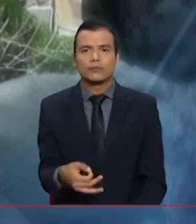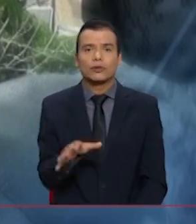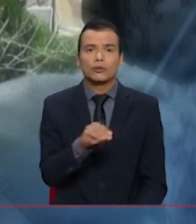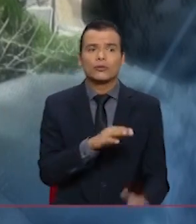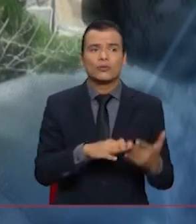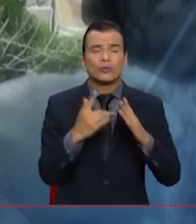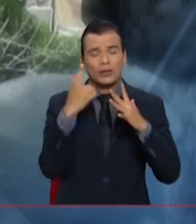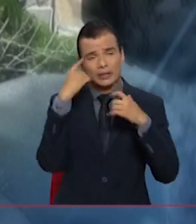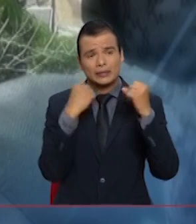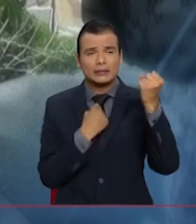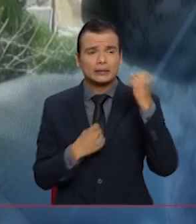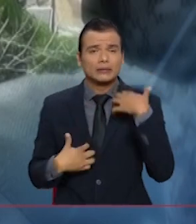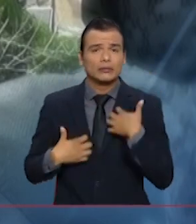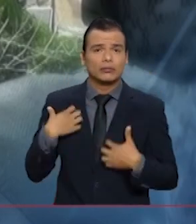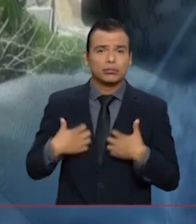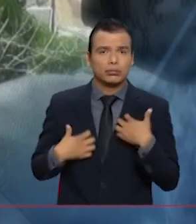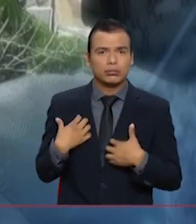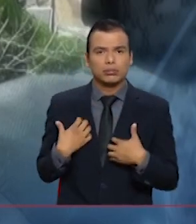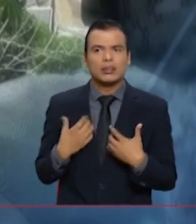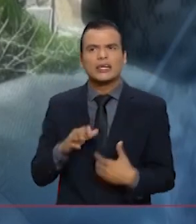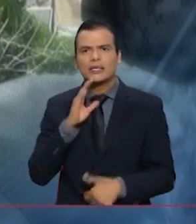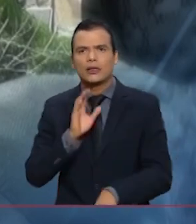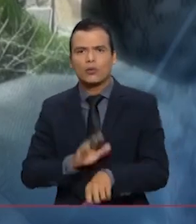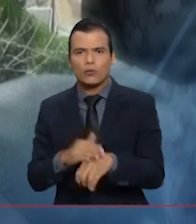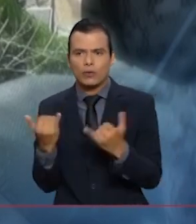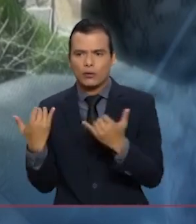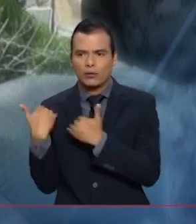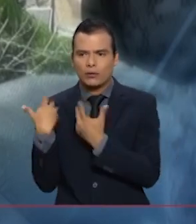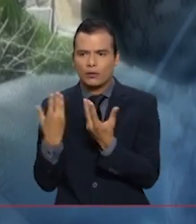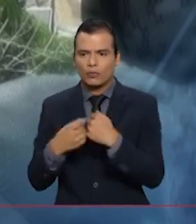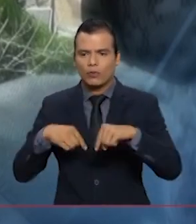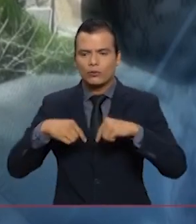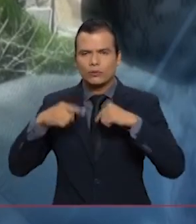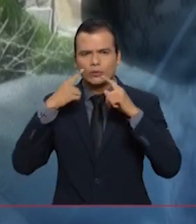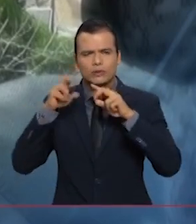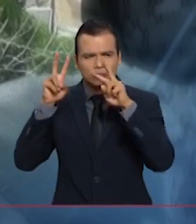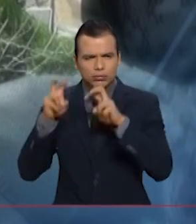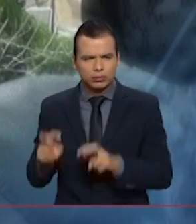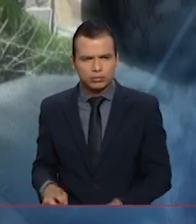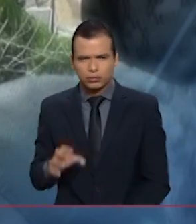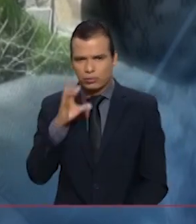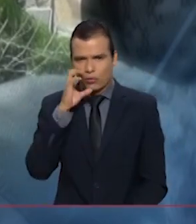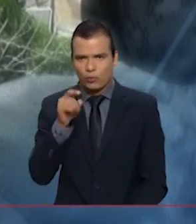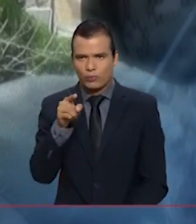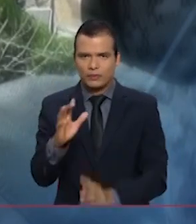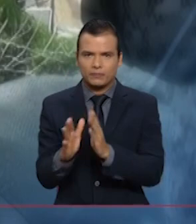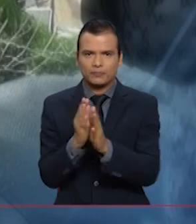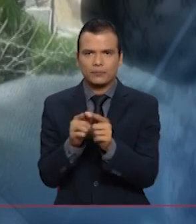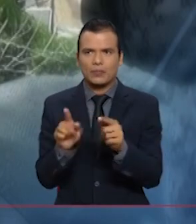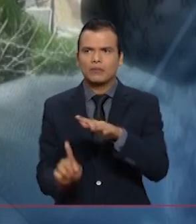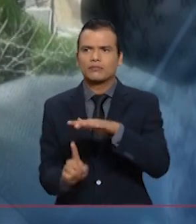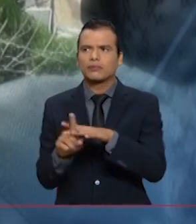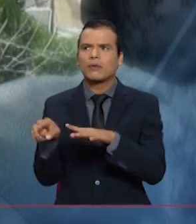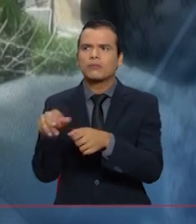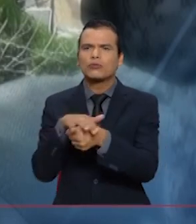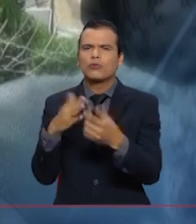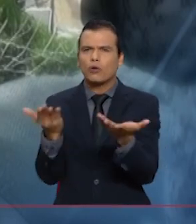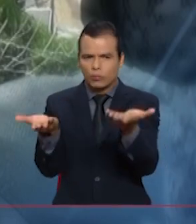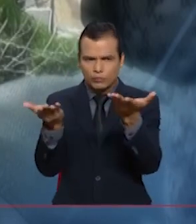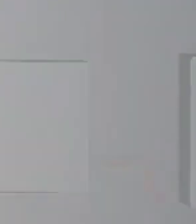en las investigaciones para determinar quiénes son los responsables. Cristian Cuesta, buenas tardes. ¿Cómo se presentaron los